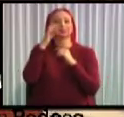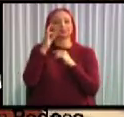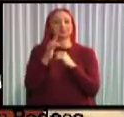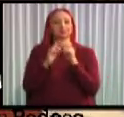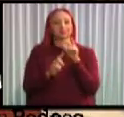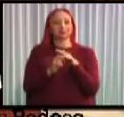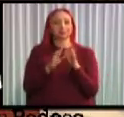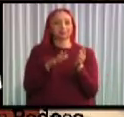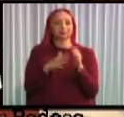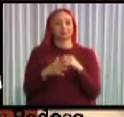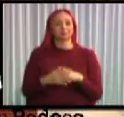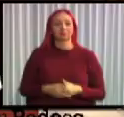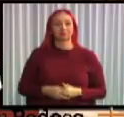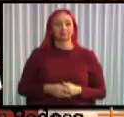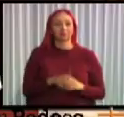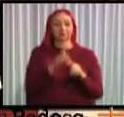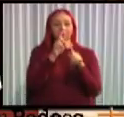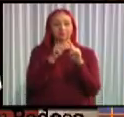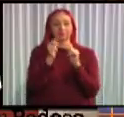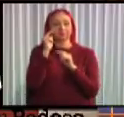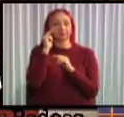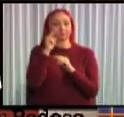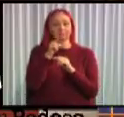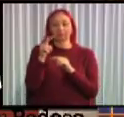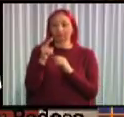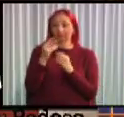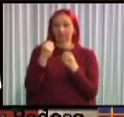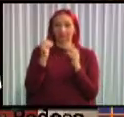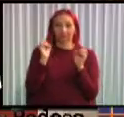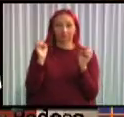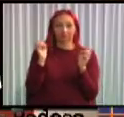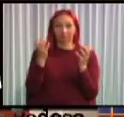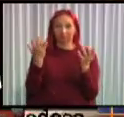andan en el aire, no pueden volver